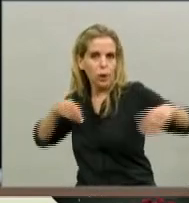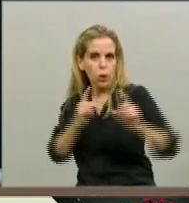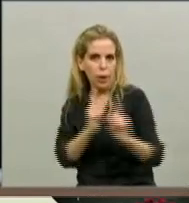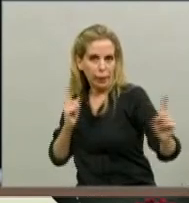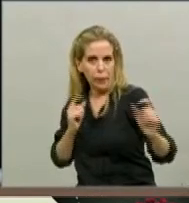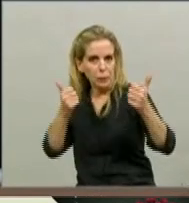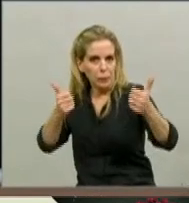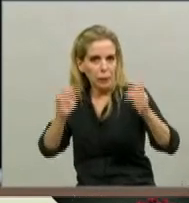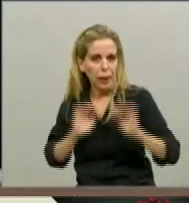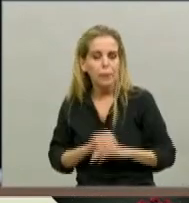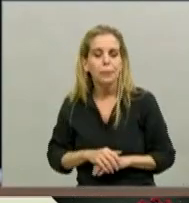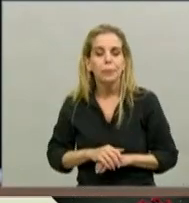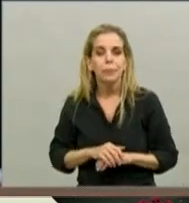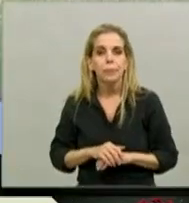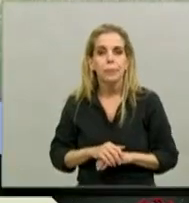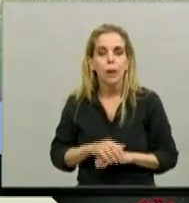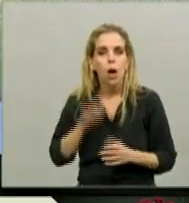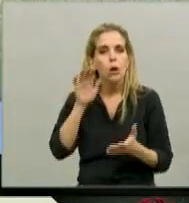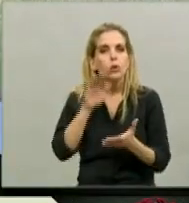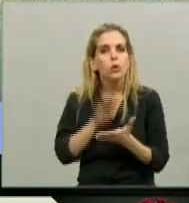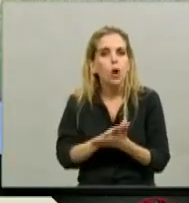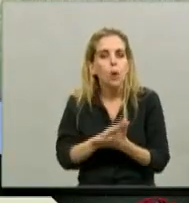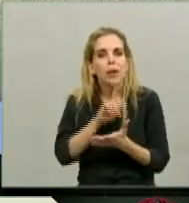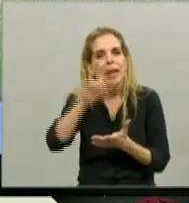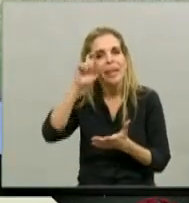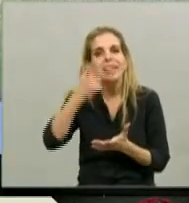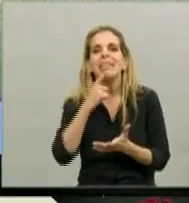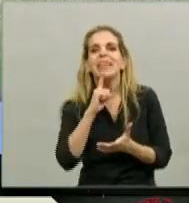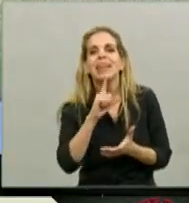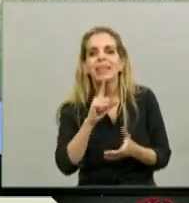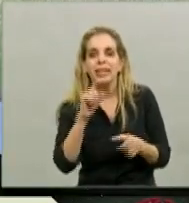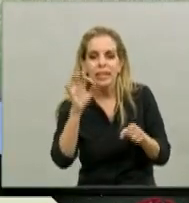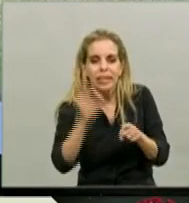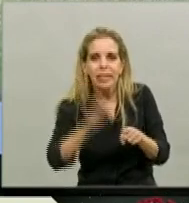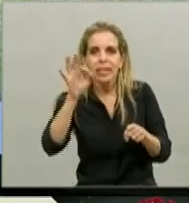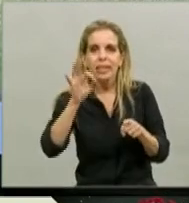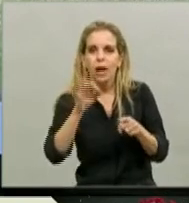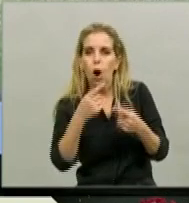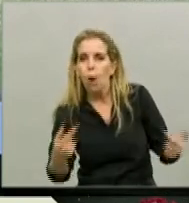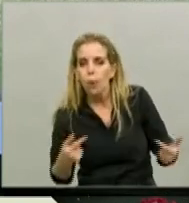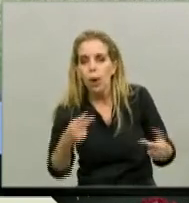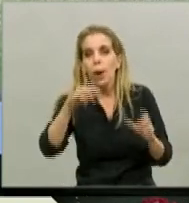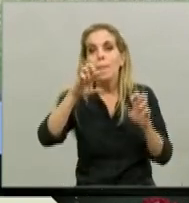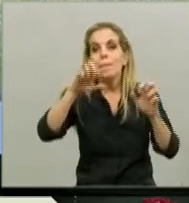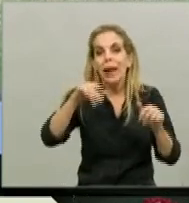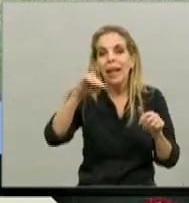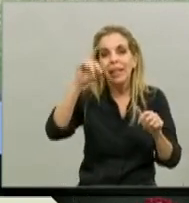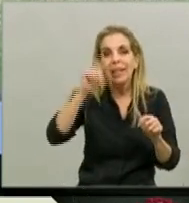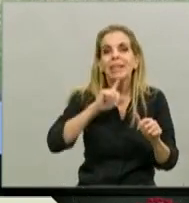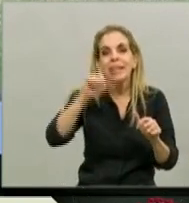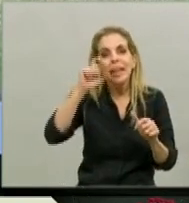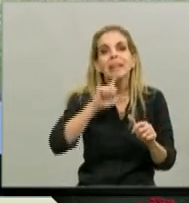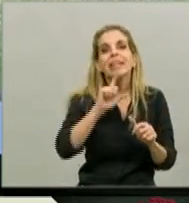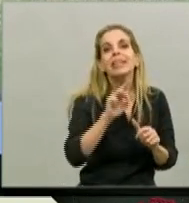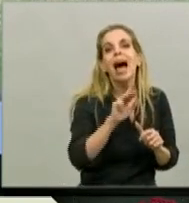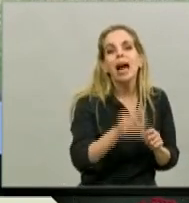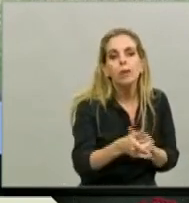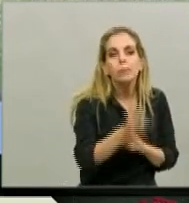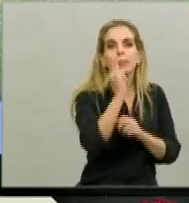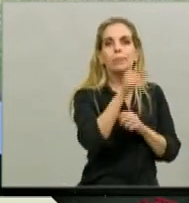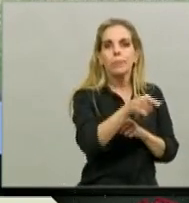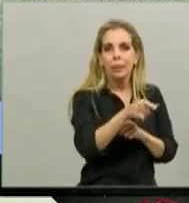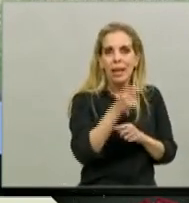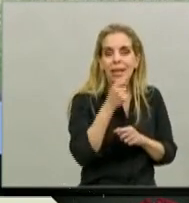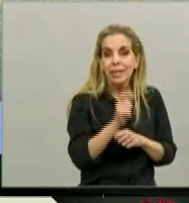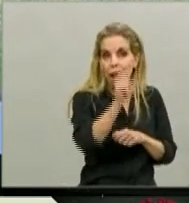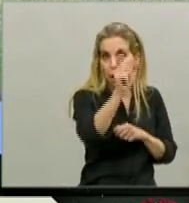Empiezo por el tema del testeo, lo que llamamos testeo, detección inteligente y focalizada de los casos y aislamiento. Esto es algo